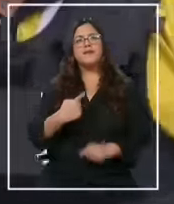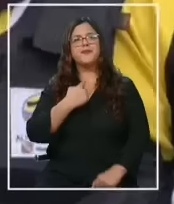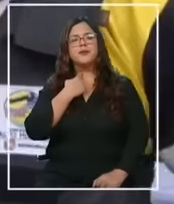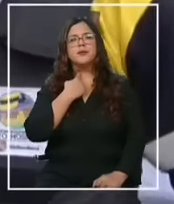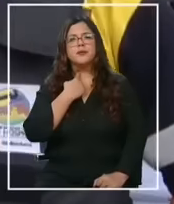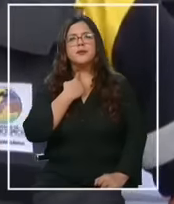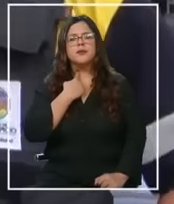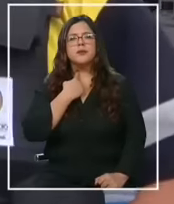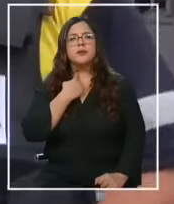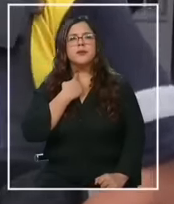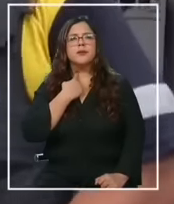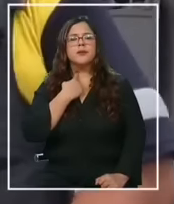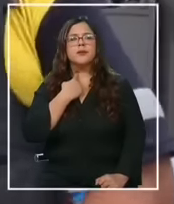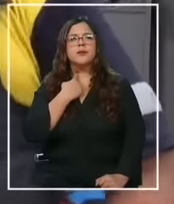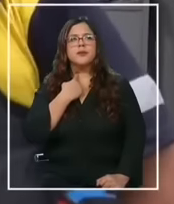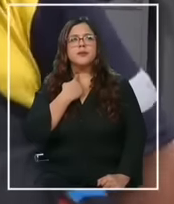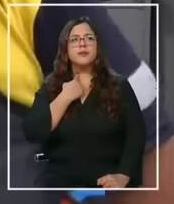agresiones.